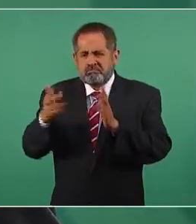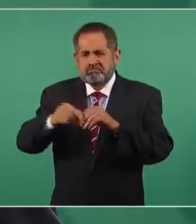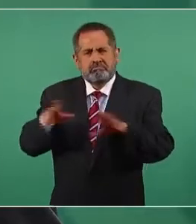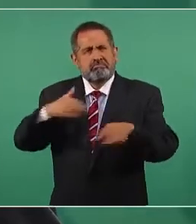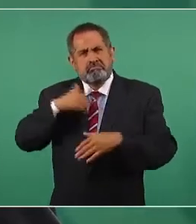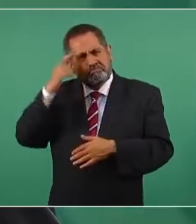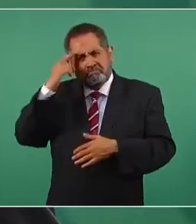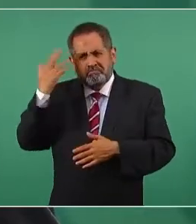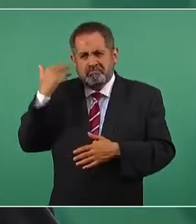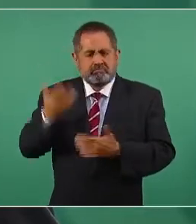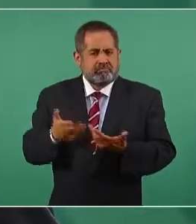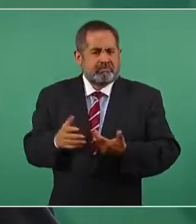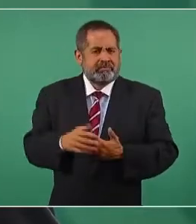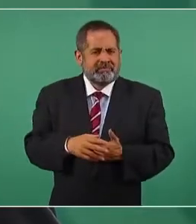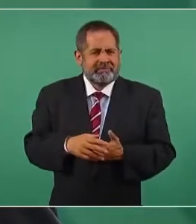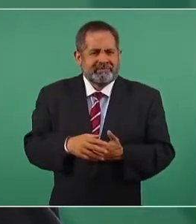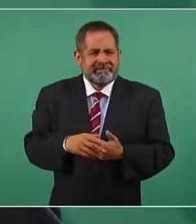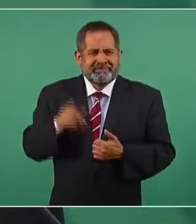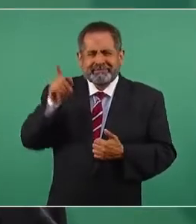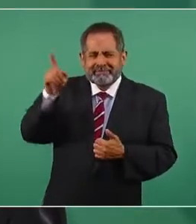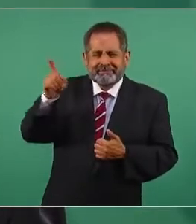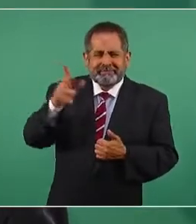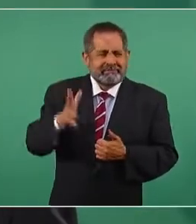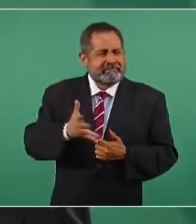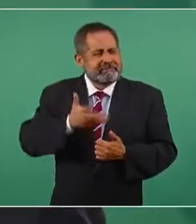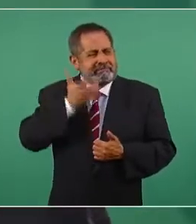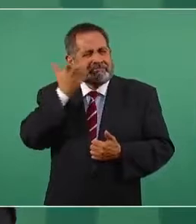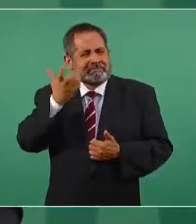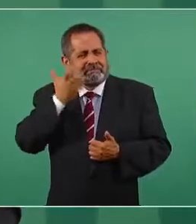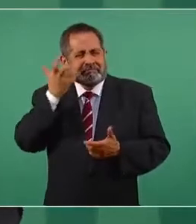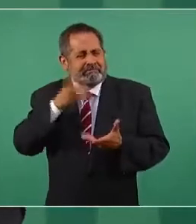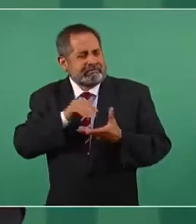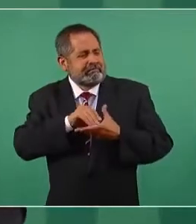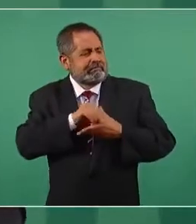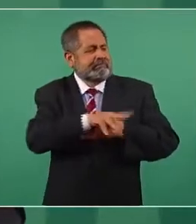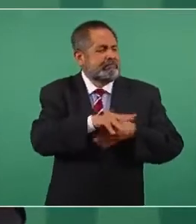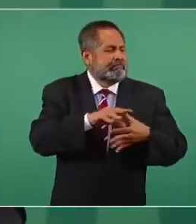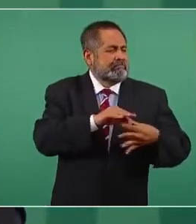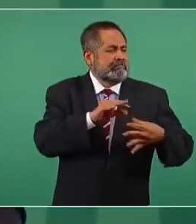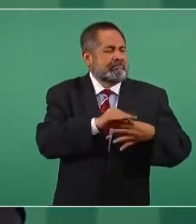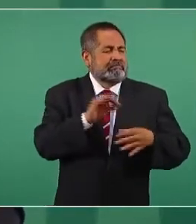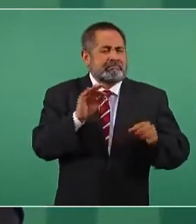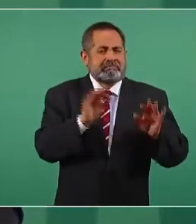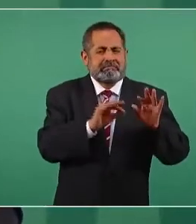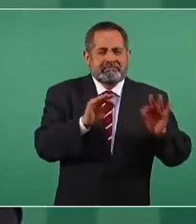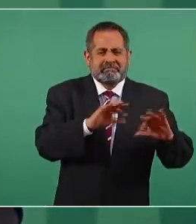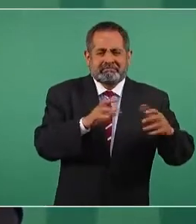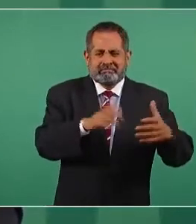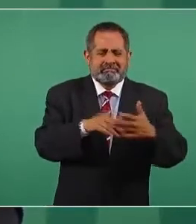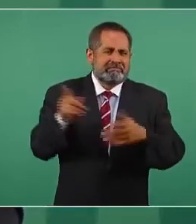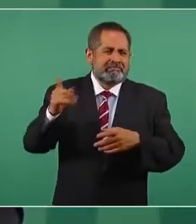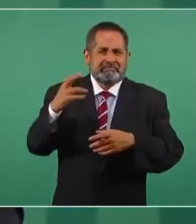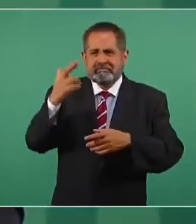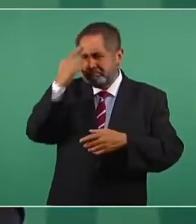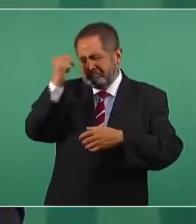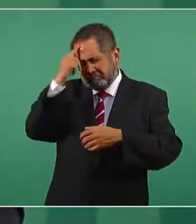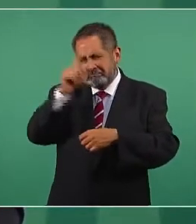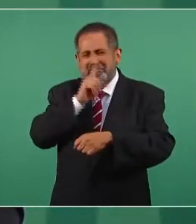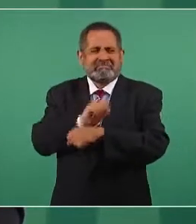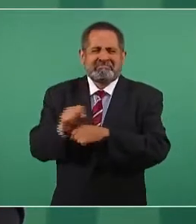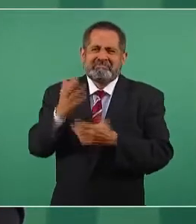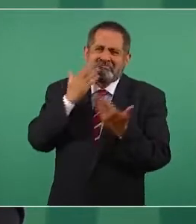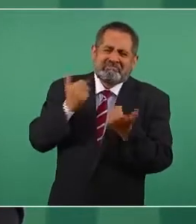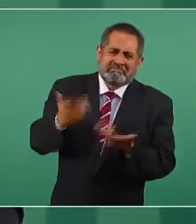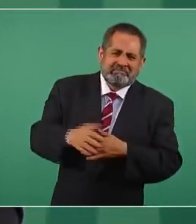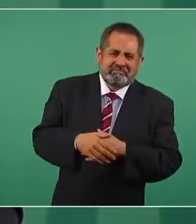menos, con semejante pretensión de influir en la elección en México, con argumentos tan superficiales. Yo te diría